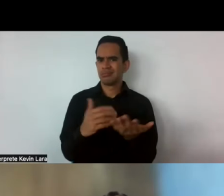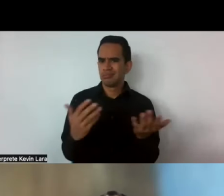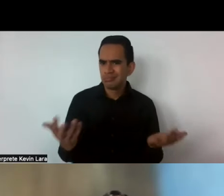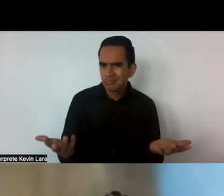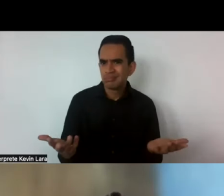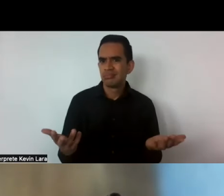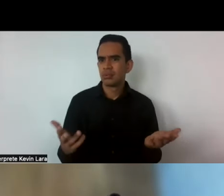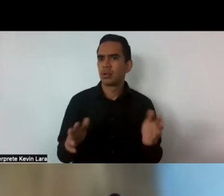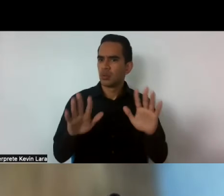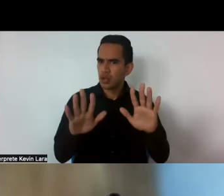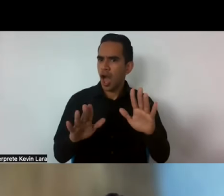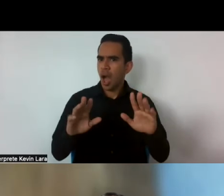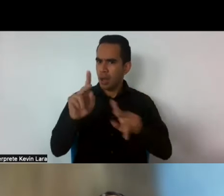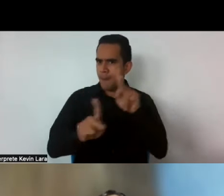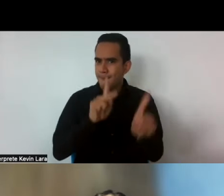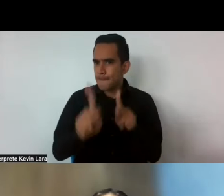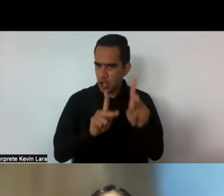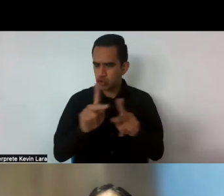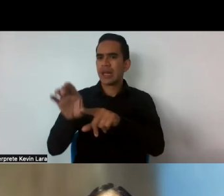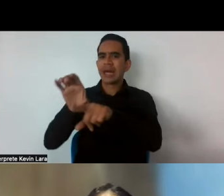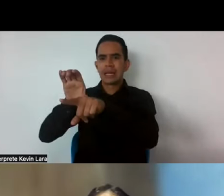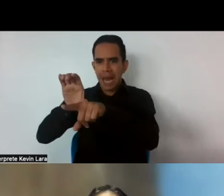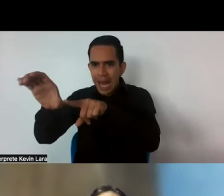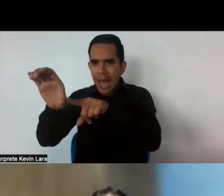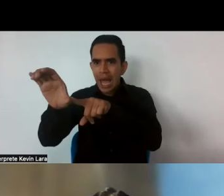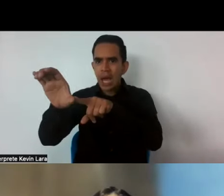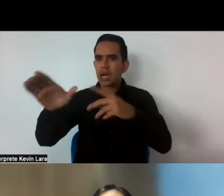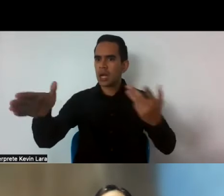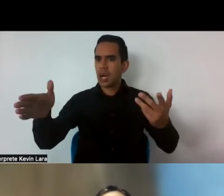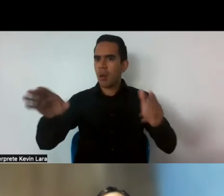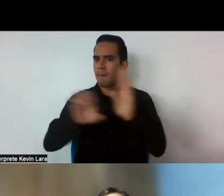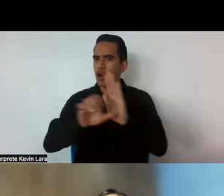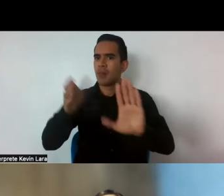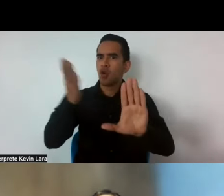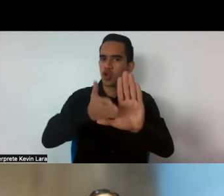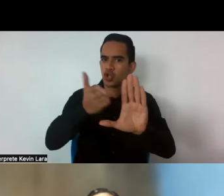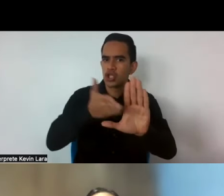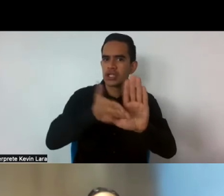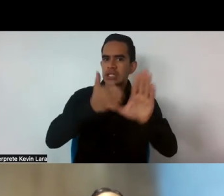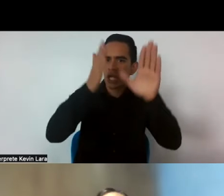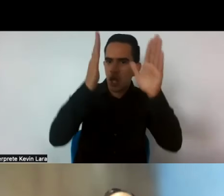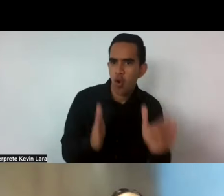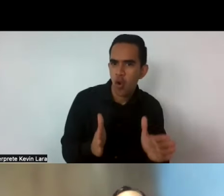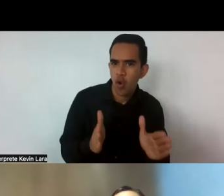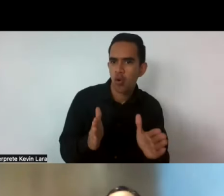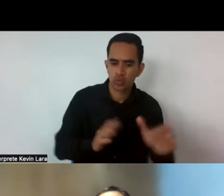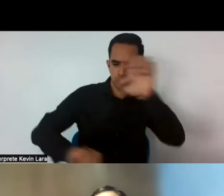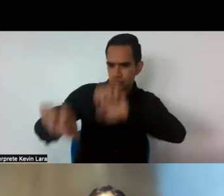se dedican a estudiar las emociones. No solo los psicólogos, todas las personas nos estamos dando cuenta